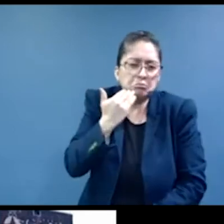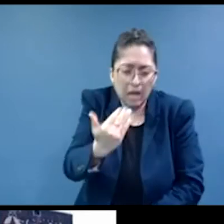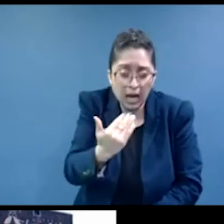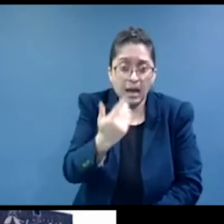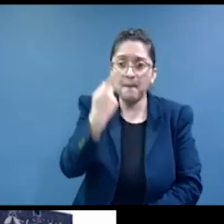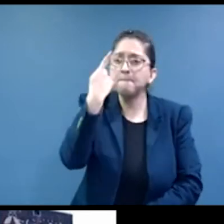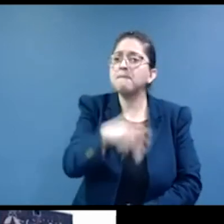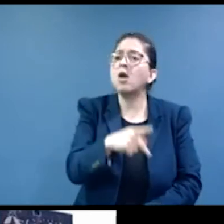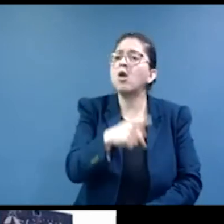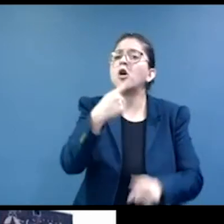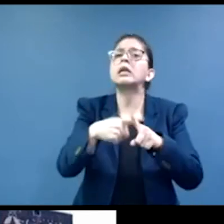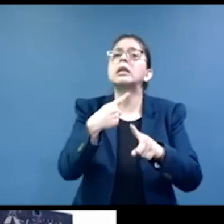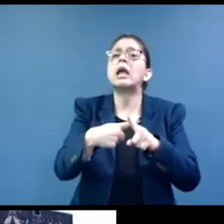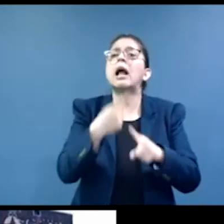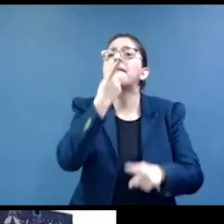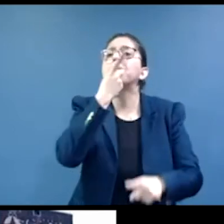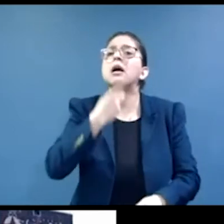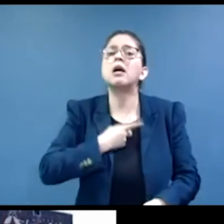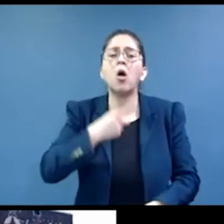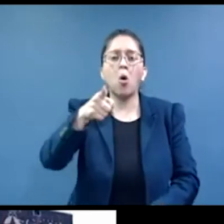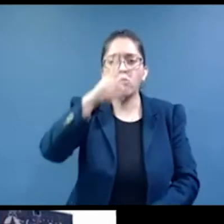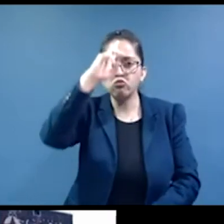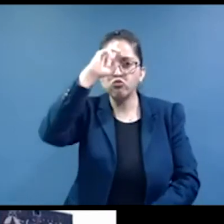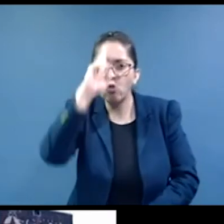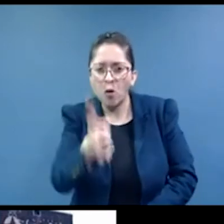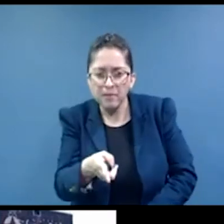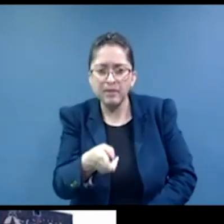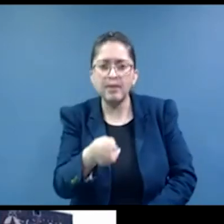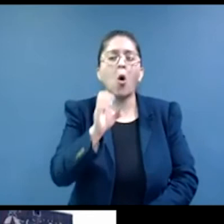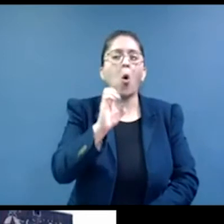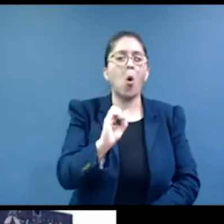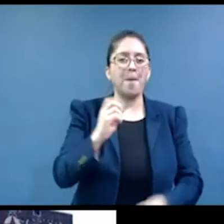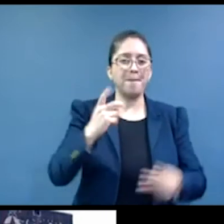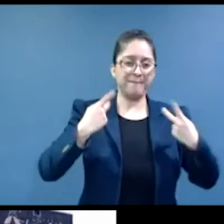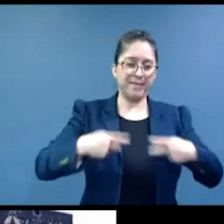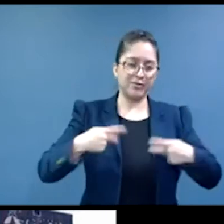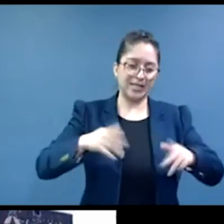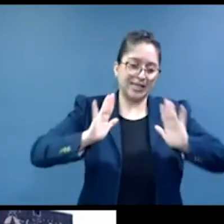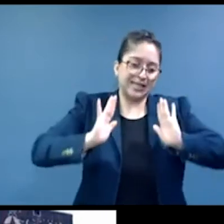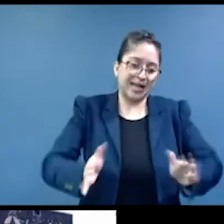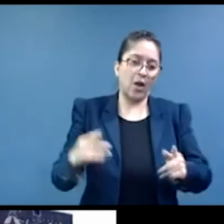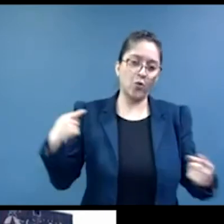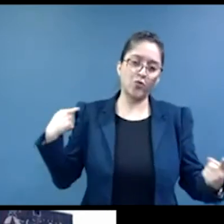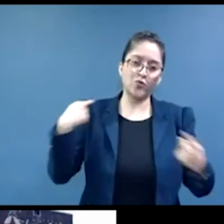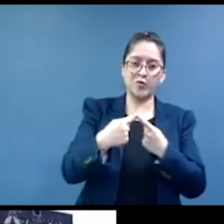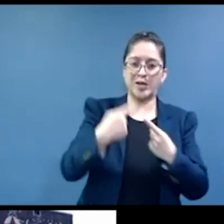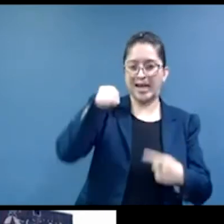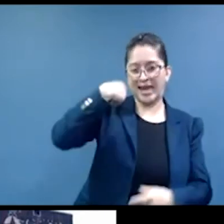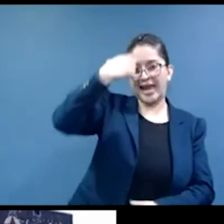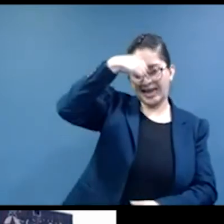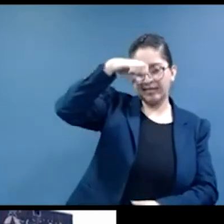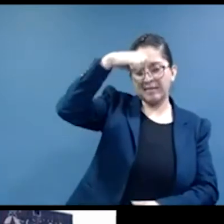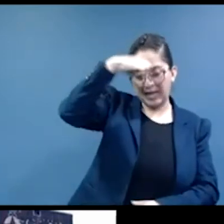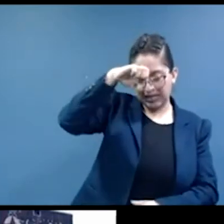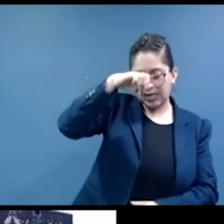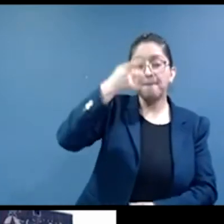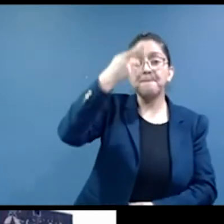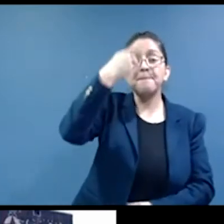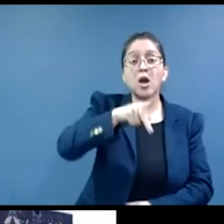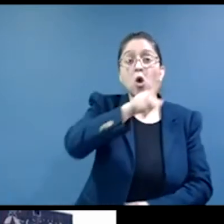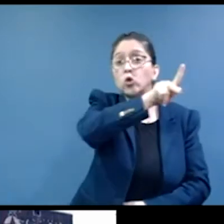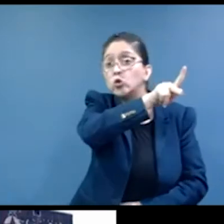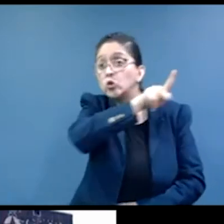ir o lo sabemos quienes nos movemos en estos círculos, pero todas las mujeres deberían de saber